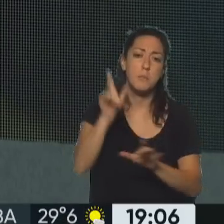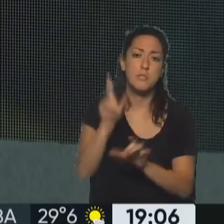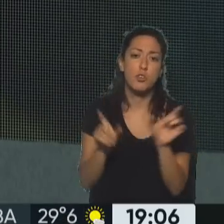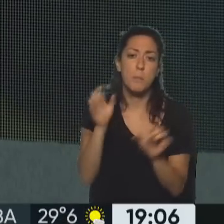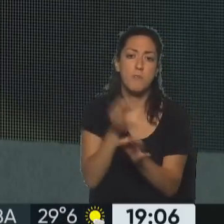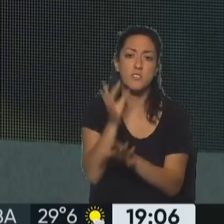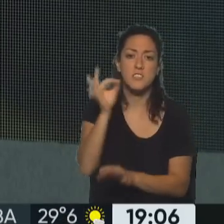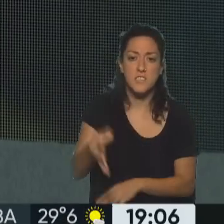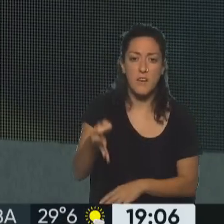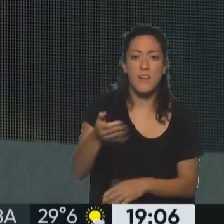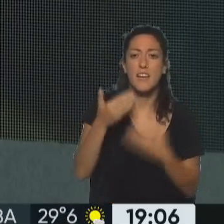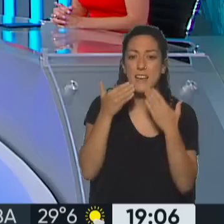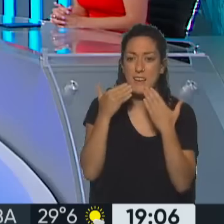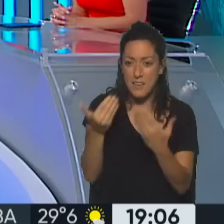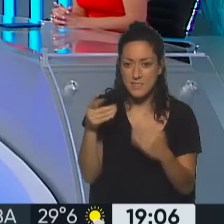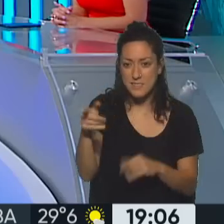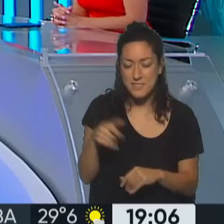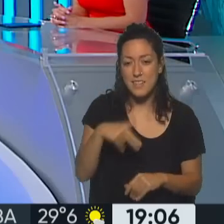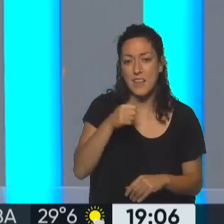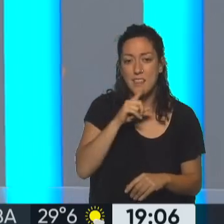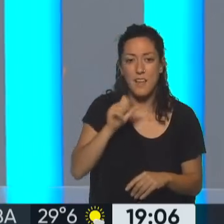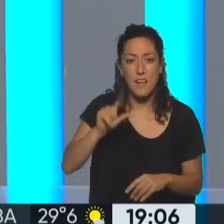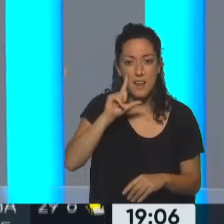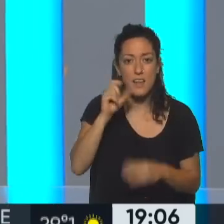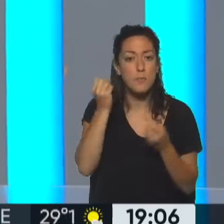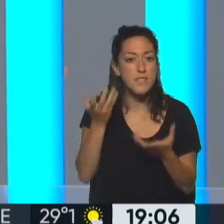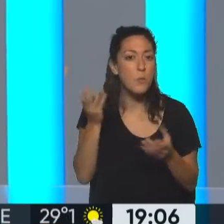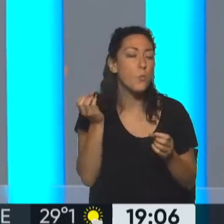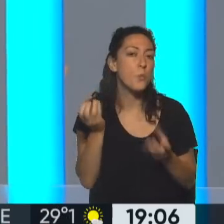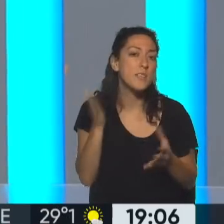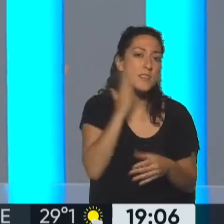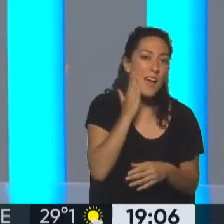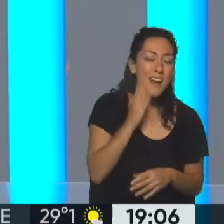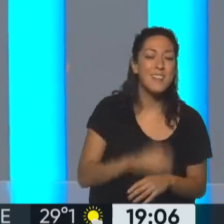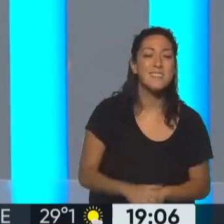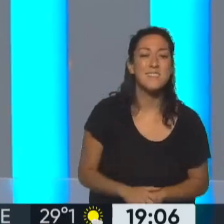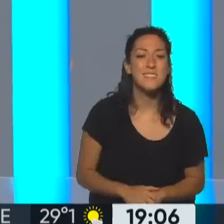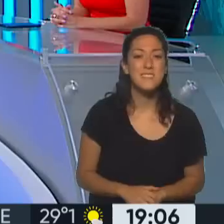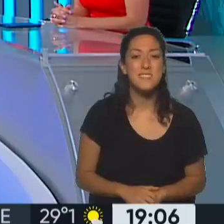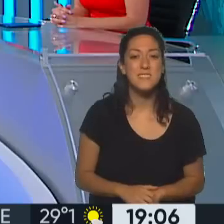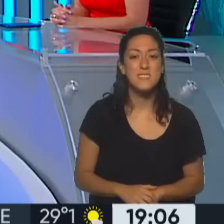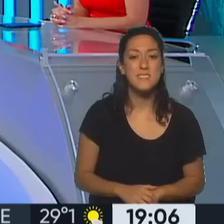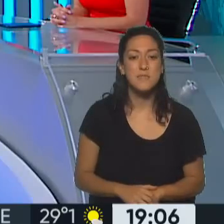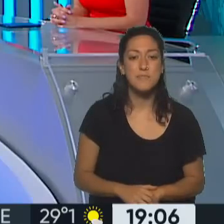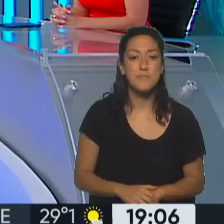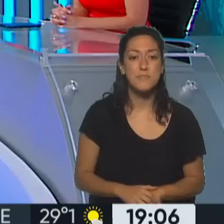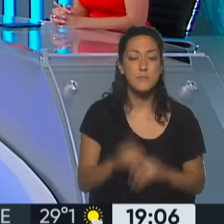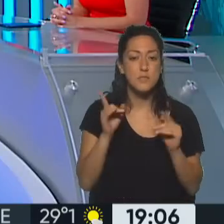decimos, gracias Natalio Salvo. Hola, ¿qué tal? Buenas tardes, ¿cómo están? Gracias. Y el querido Expósito,